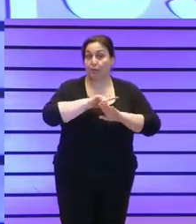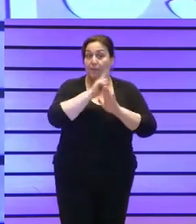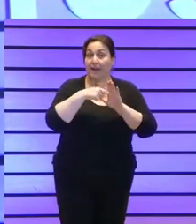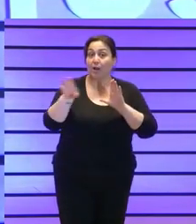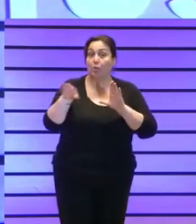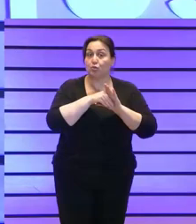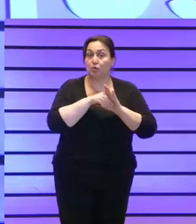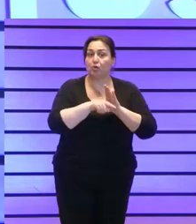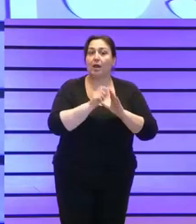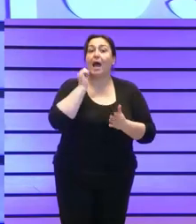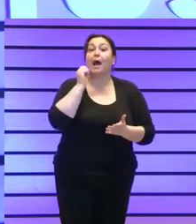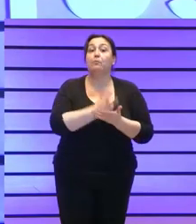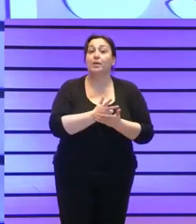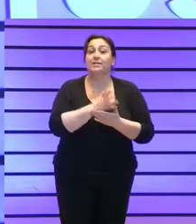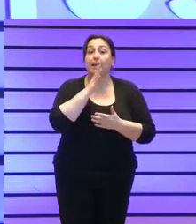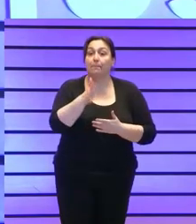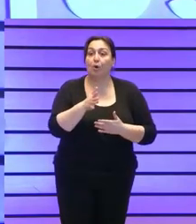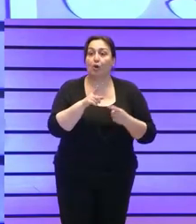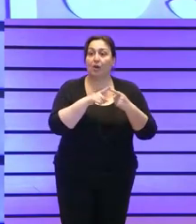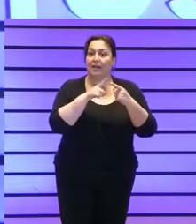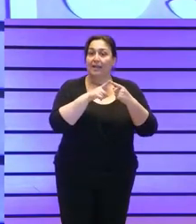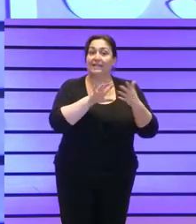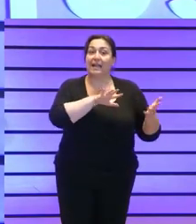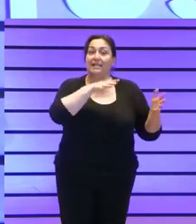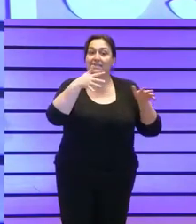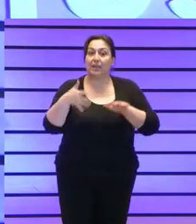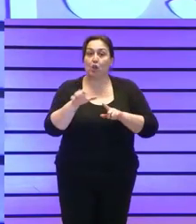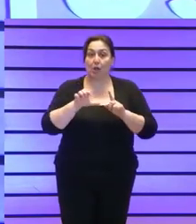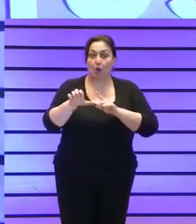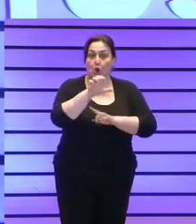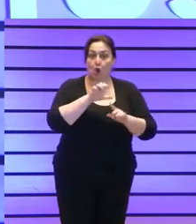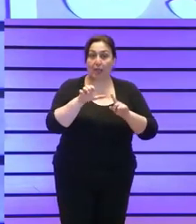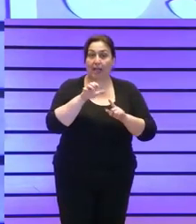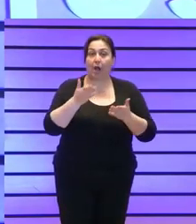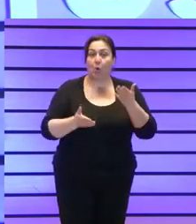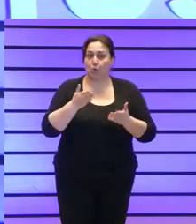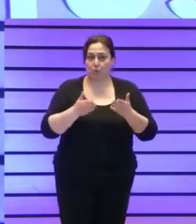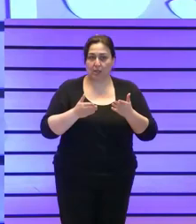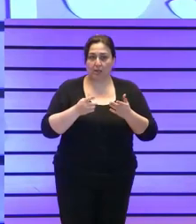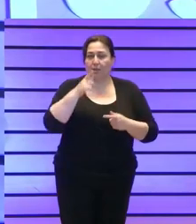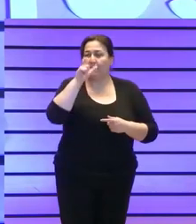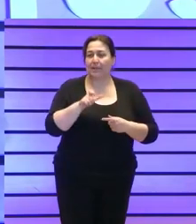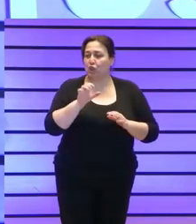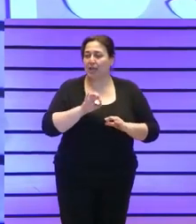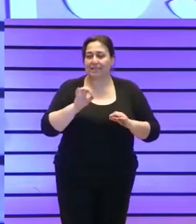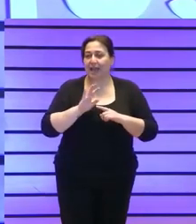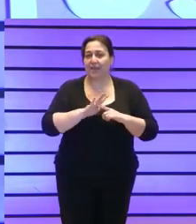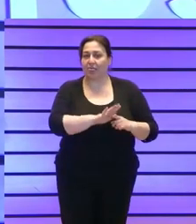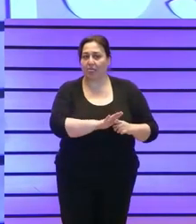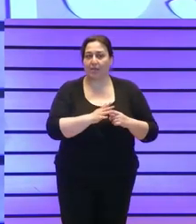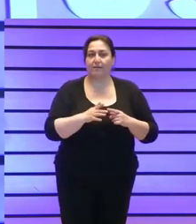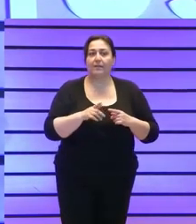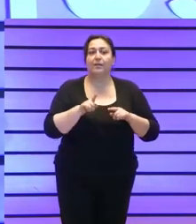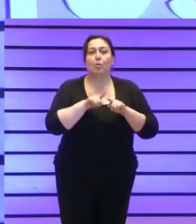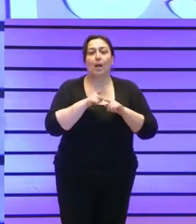Apuesta por una transición ecológica justa en la que nadie se quede atrás que cuente con